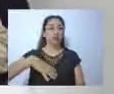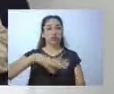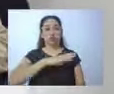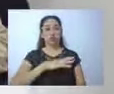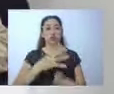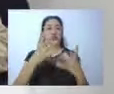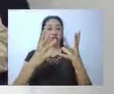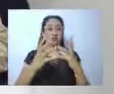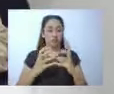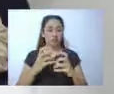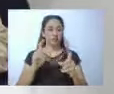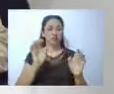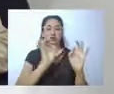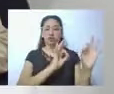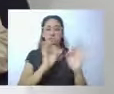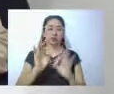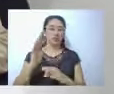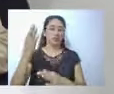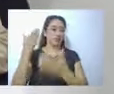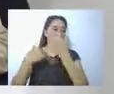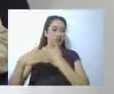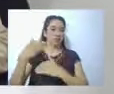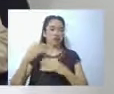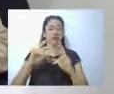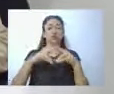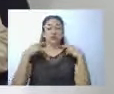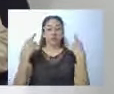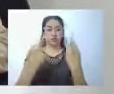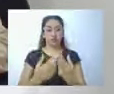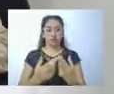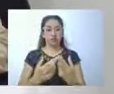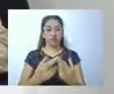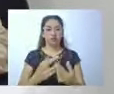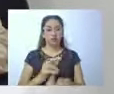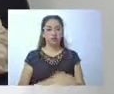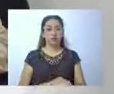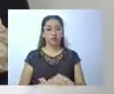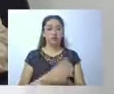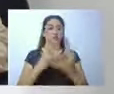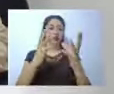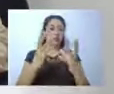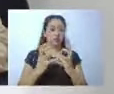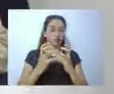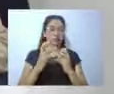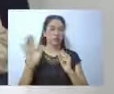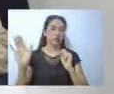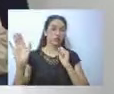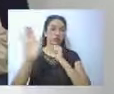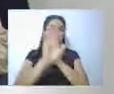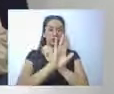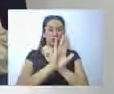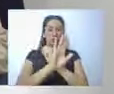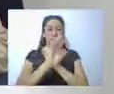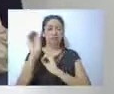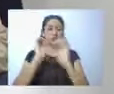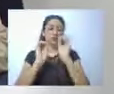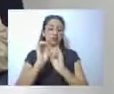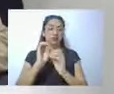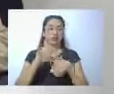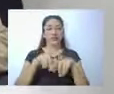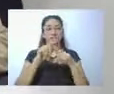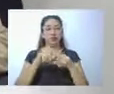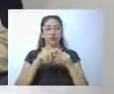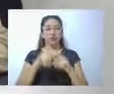anterior sesión, queramos tapar o, como se dice, blindar a